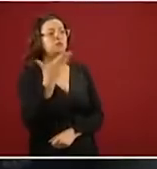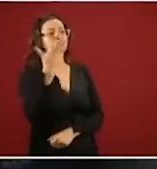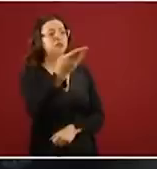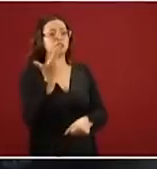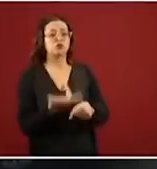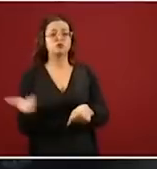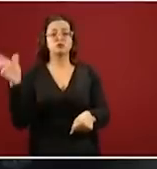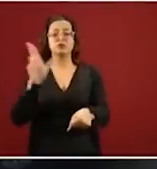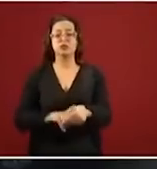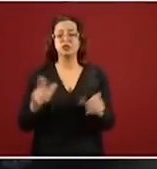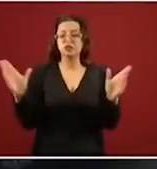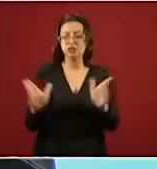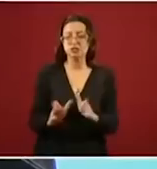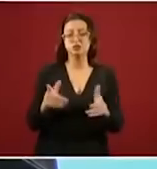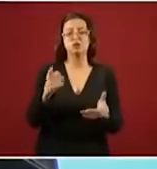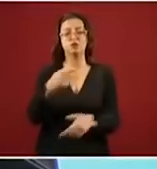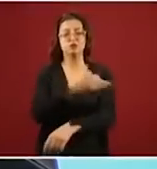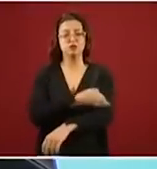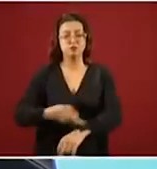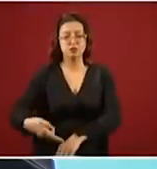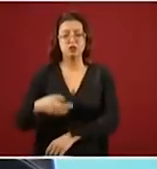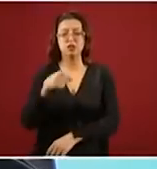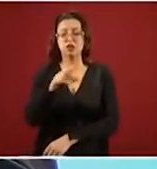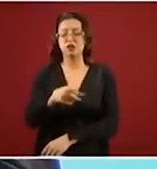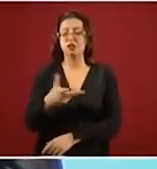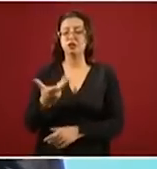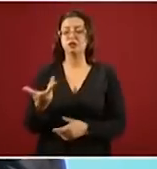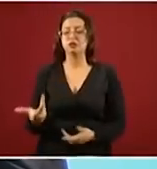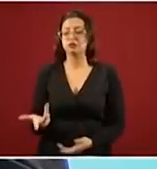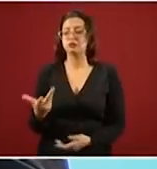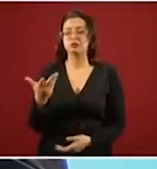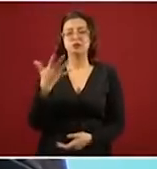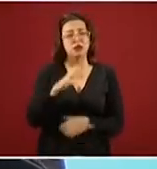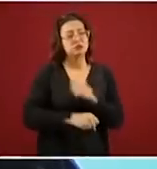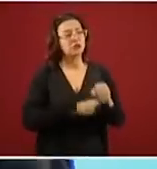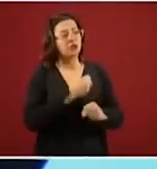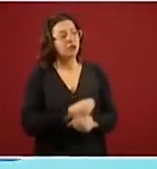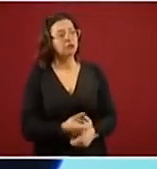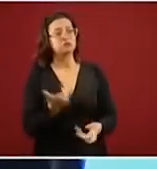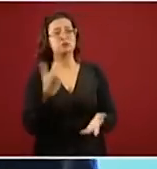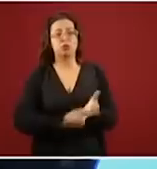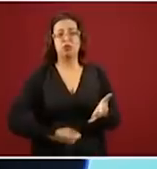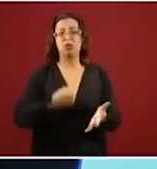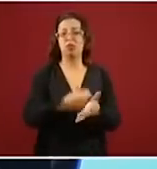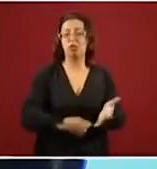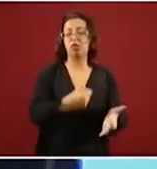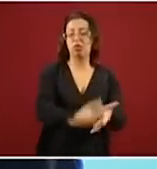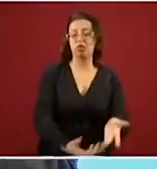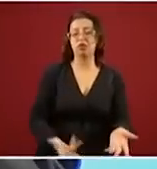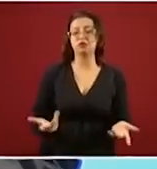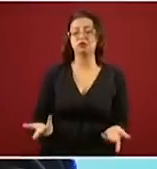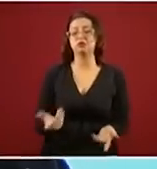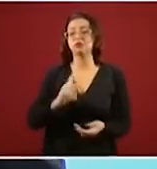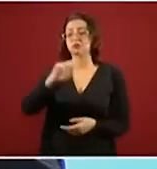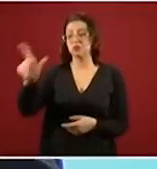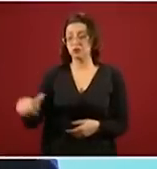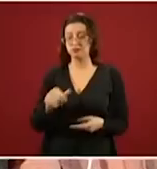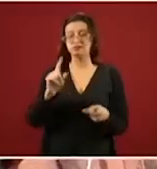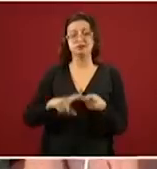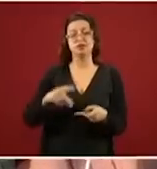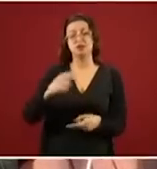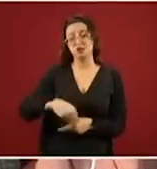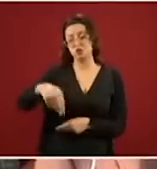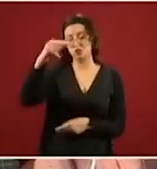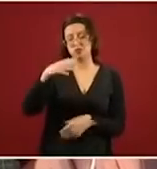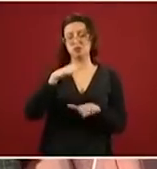seguro en el caso del norte lo que tú planteas de enfermos de cáncer